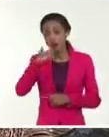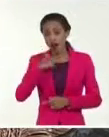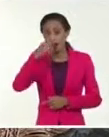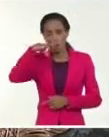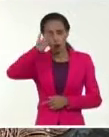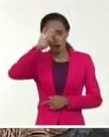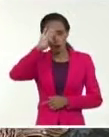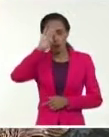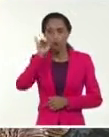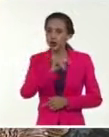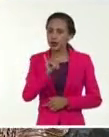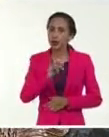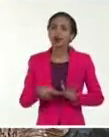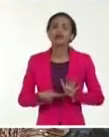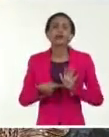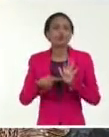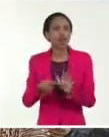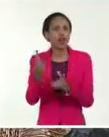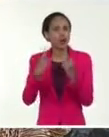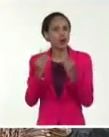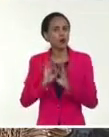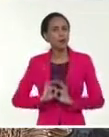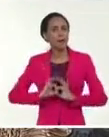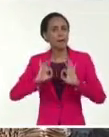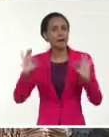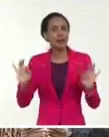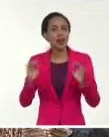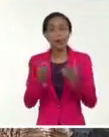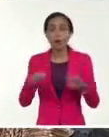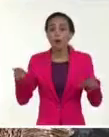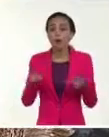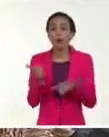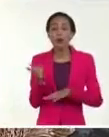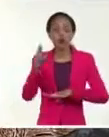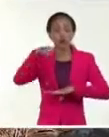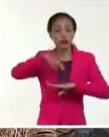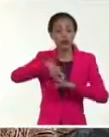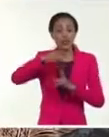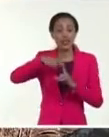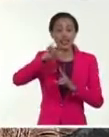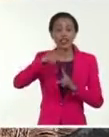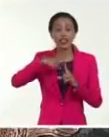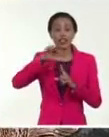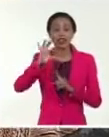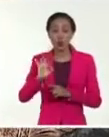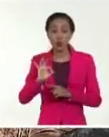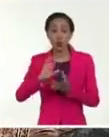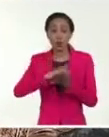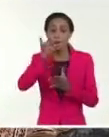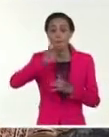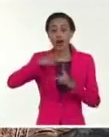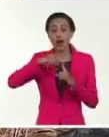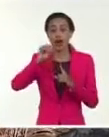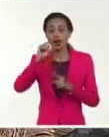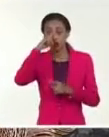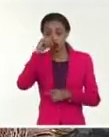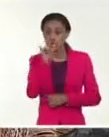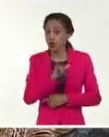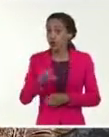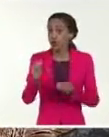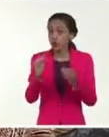refleja un comentario muy especial sobre el músico puertorriqueño Tito Matos, también de una